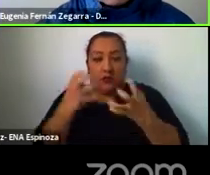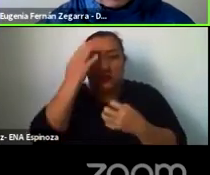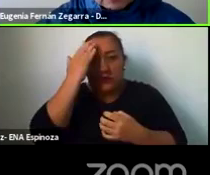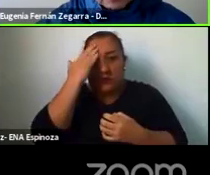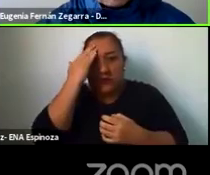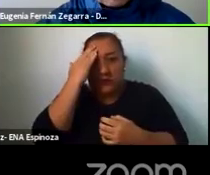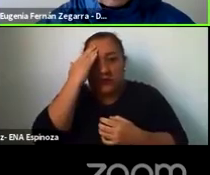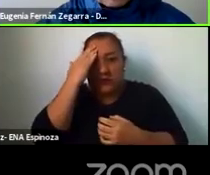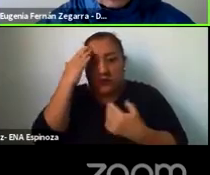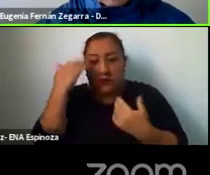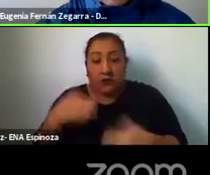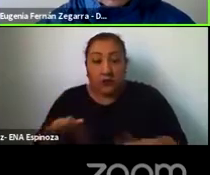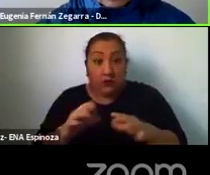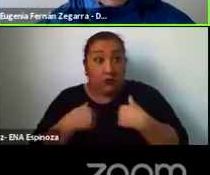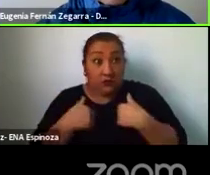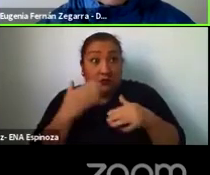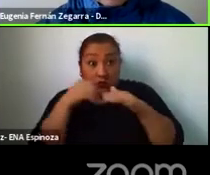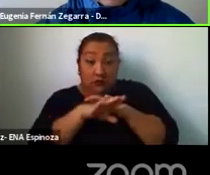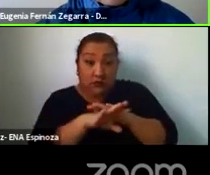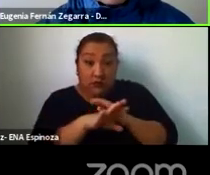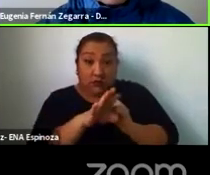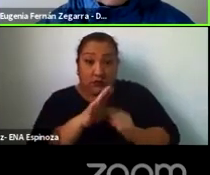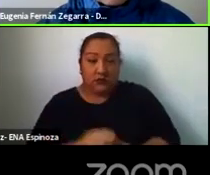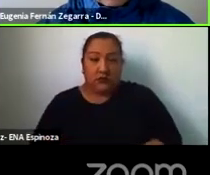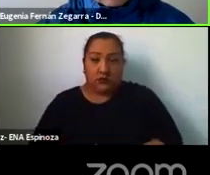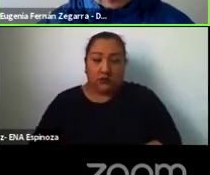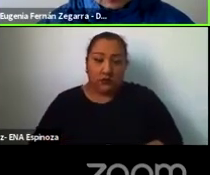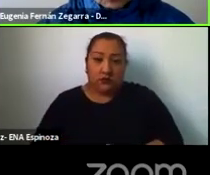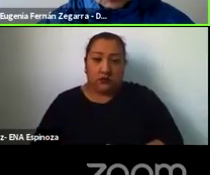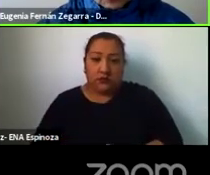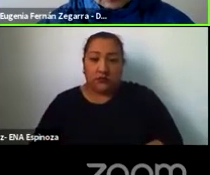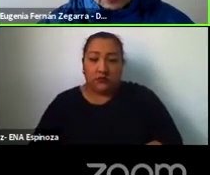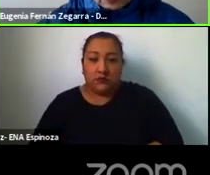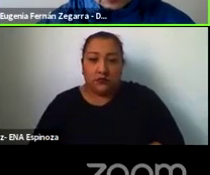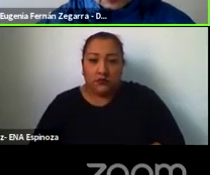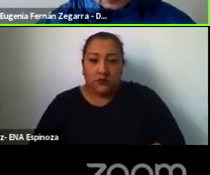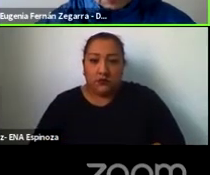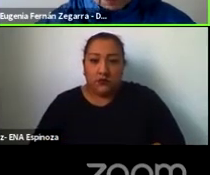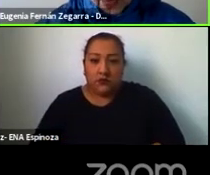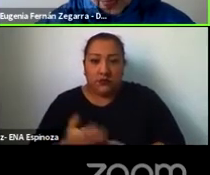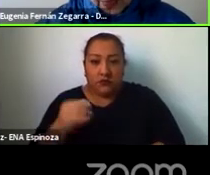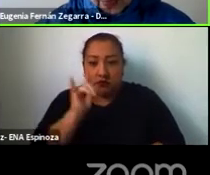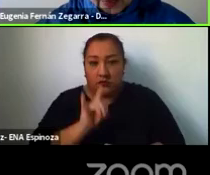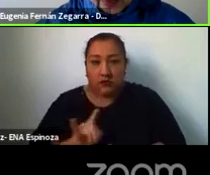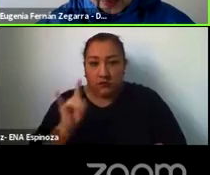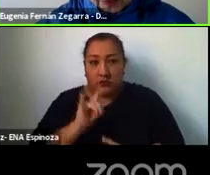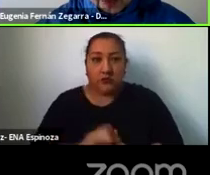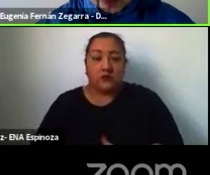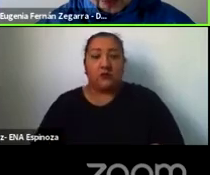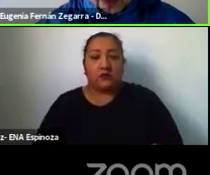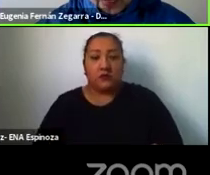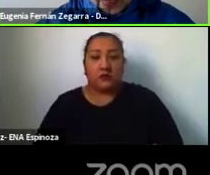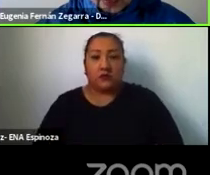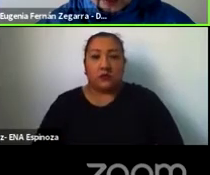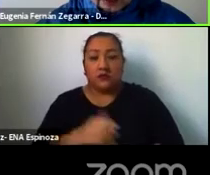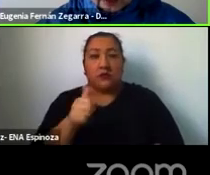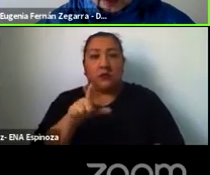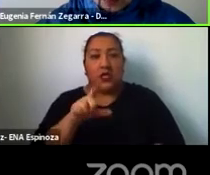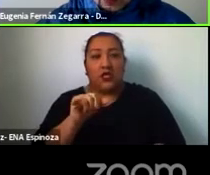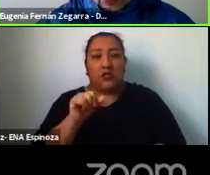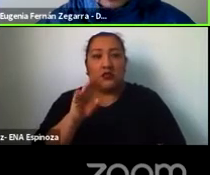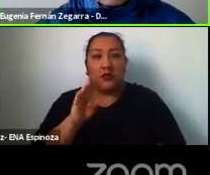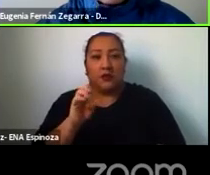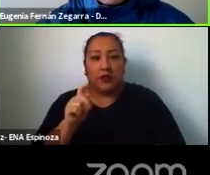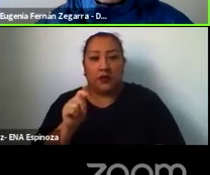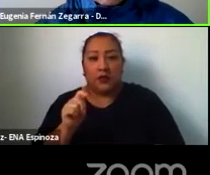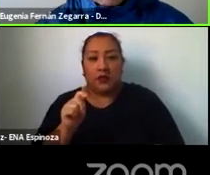efectivamente si ya los tienen en la región y si ya están en uso, para Lisbeth Illanes,